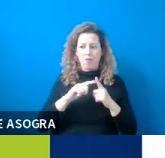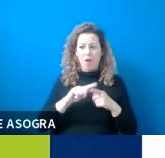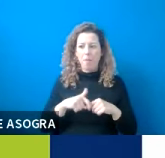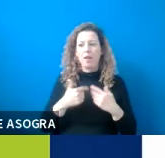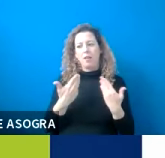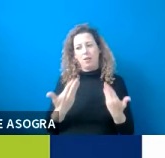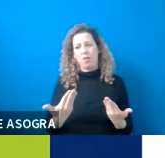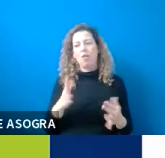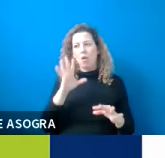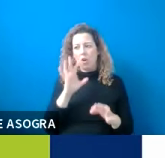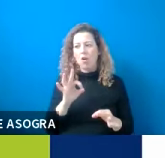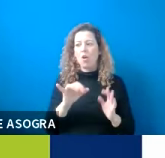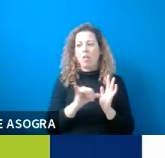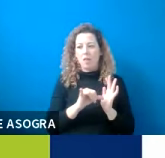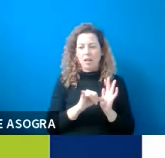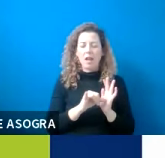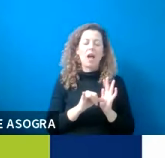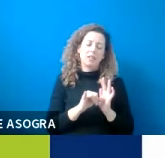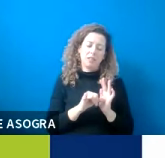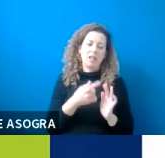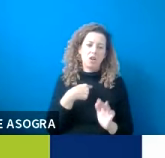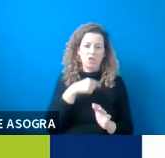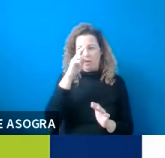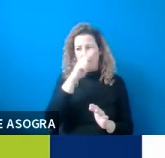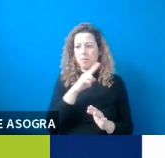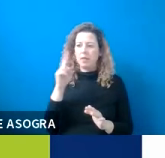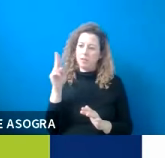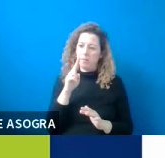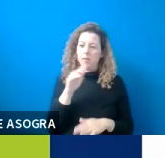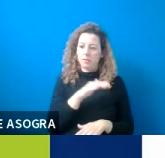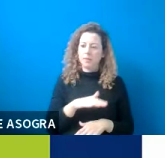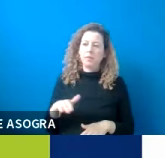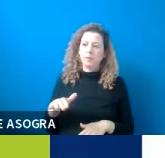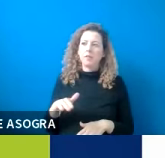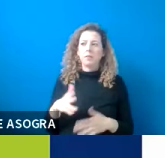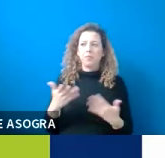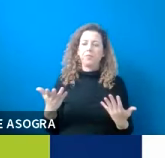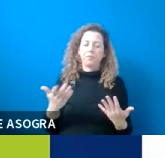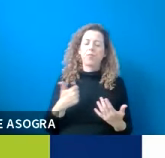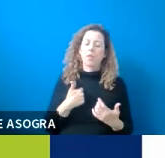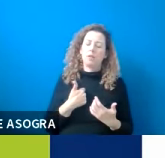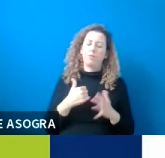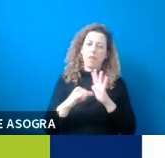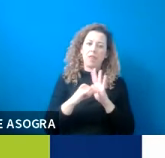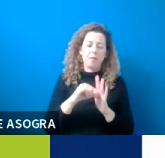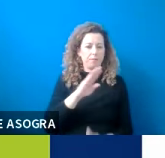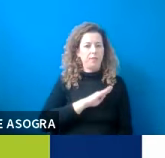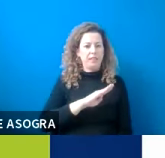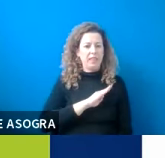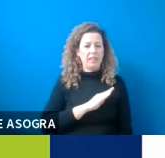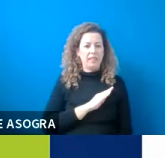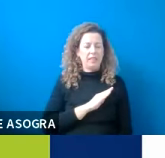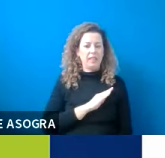evidentemente, la cercanía y el acercamiento que tenemos con los padres y madres de estos niños y niñas, pues es muy grande, ¿no? Y la implicación